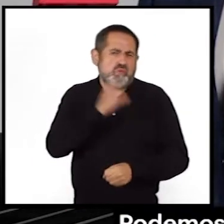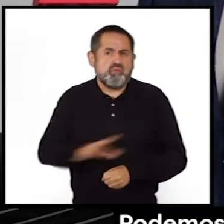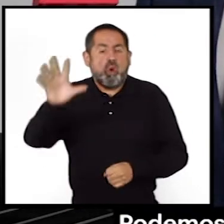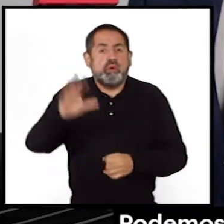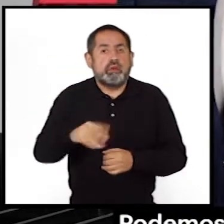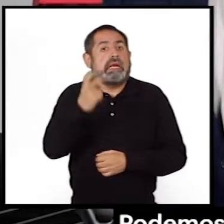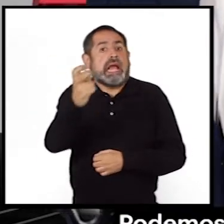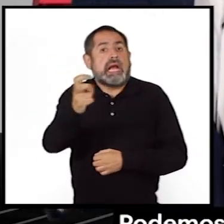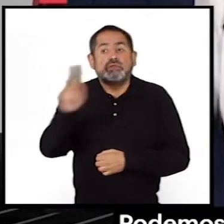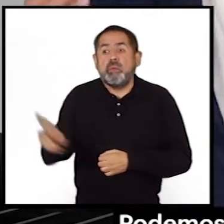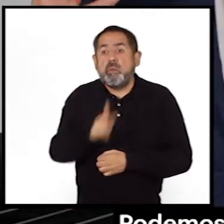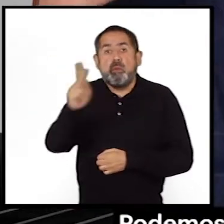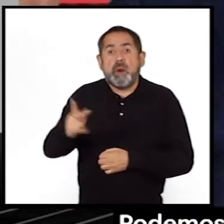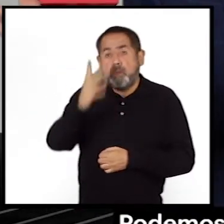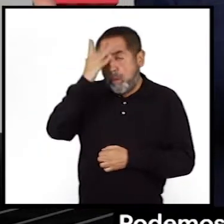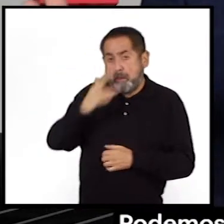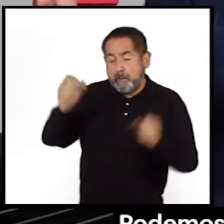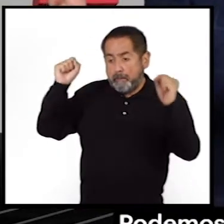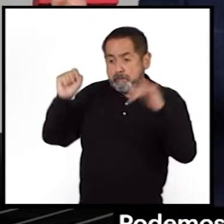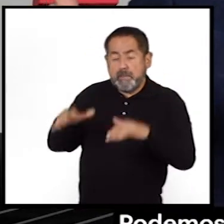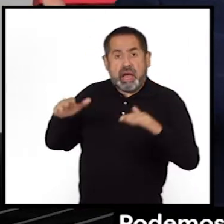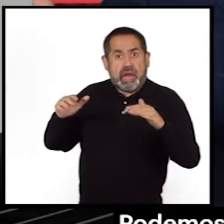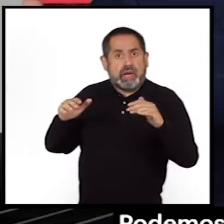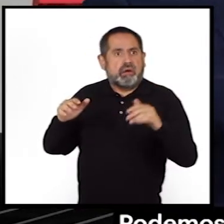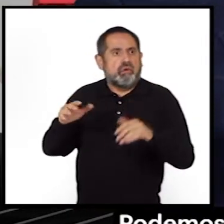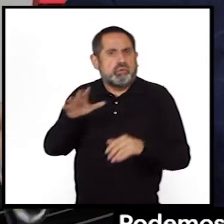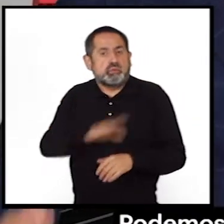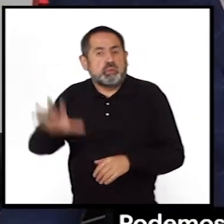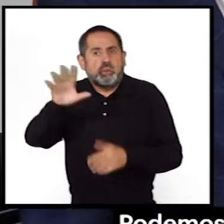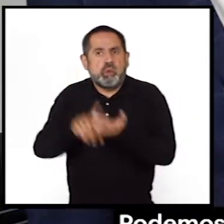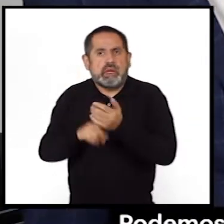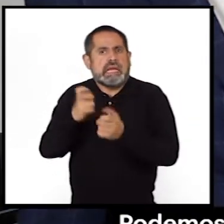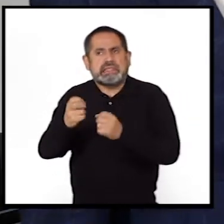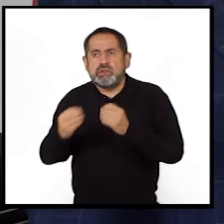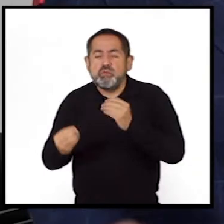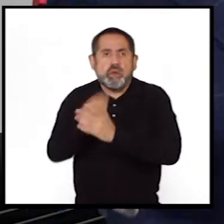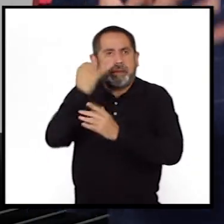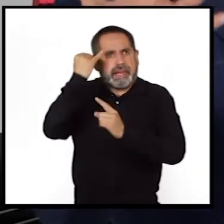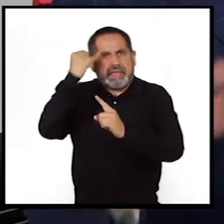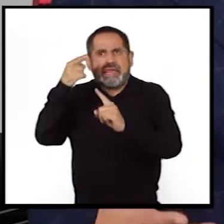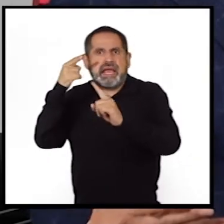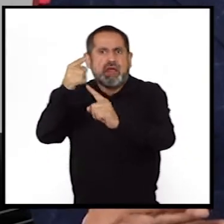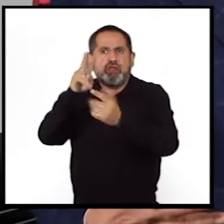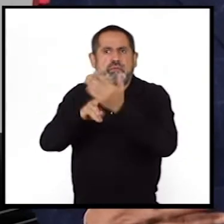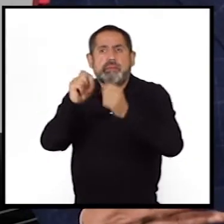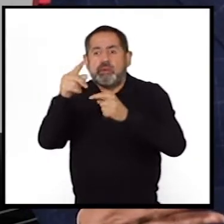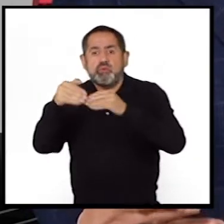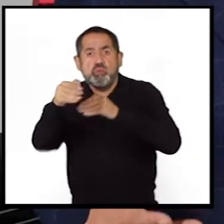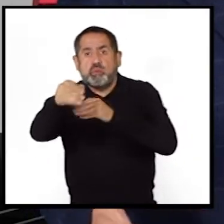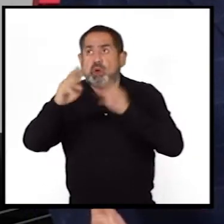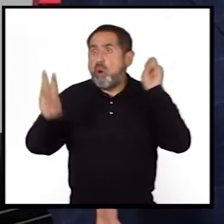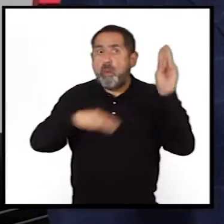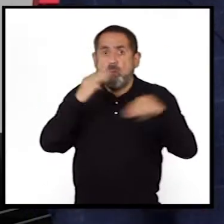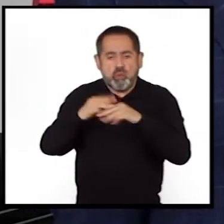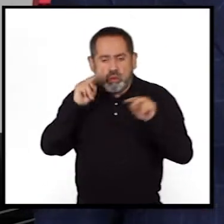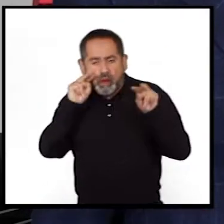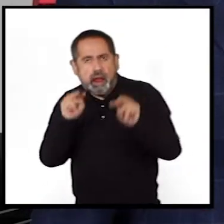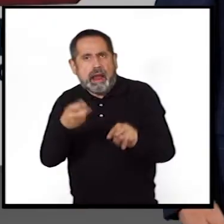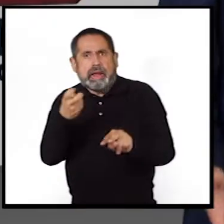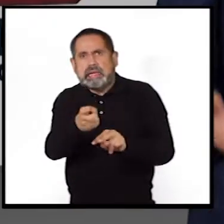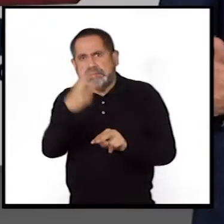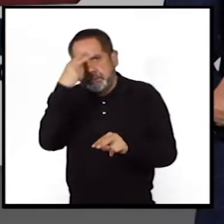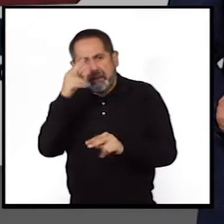que los pueblos mágicos son la nueva apuesta del turismo de México para el siglo XXI. Son el nuevo rostro turístico de México en el